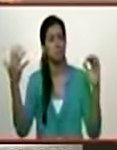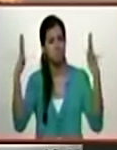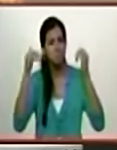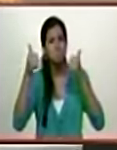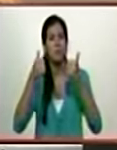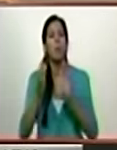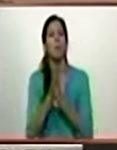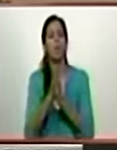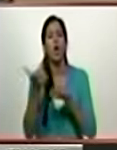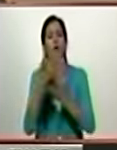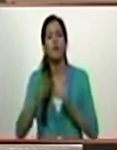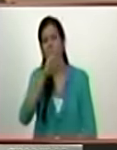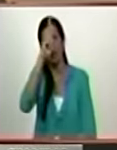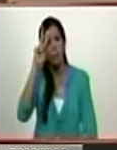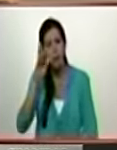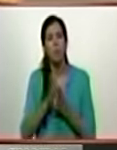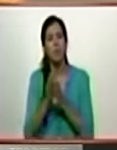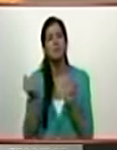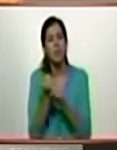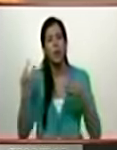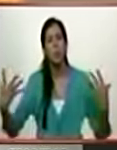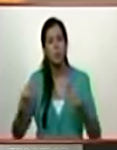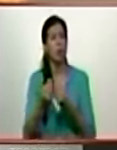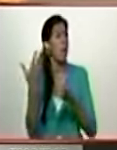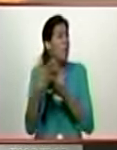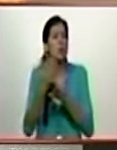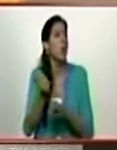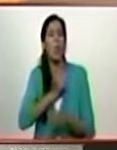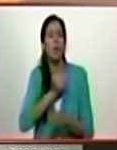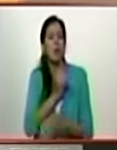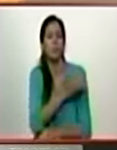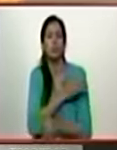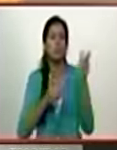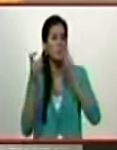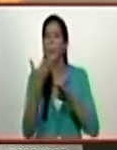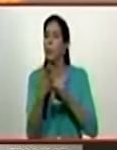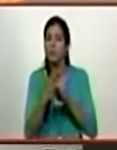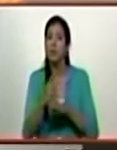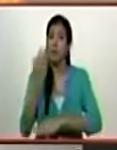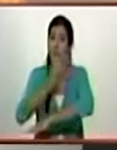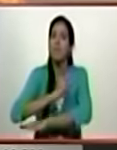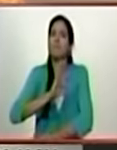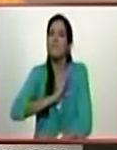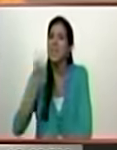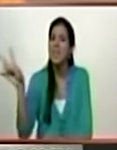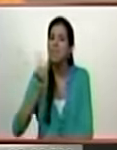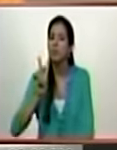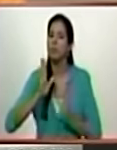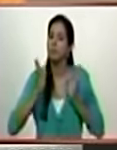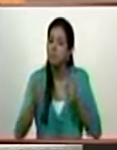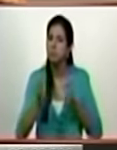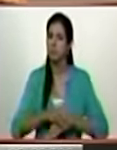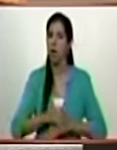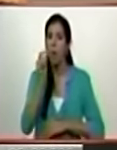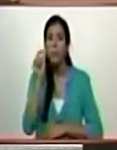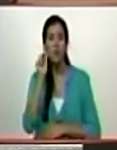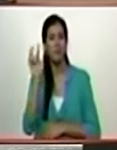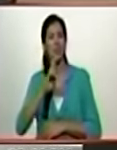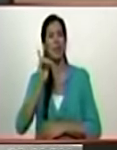con ellos, con los alcaldes, todos los alcaldes, no importa el tinte político que tengan, pero la frontera de Venezuela es venezolana. Los venezolanos y las